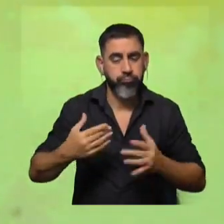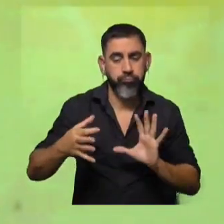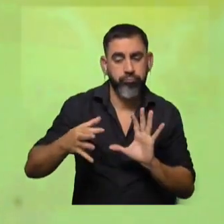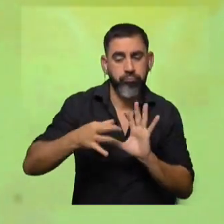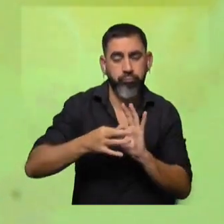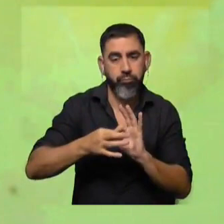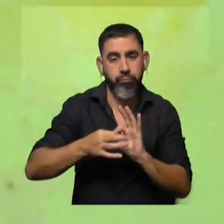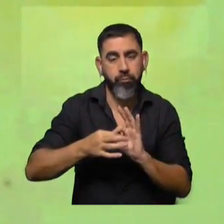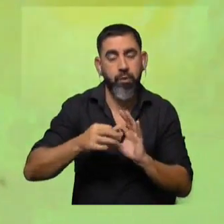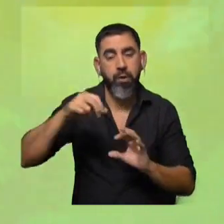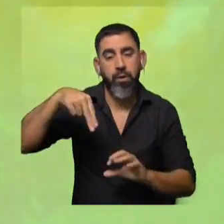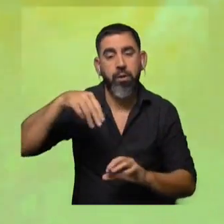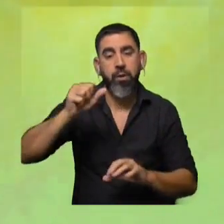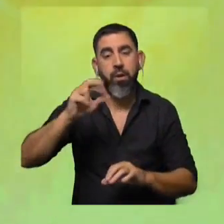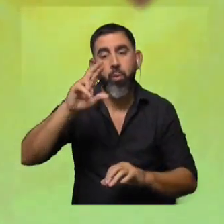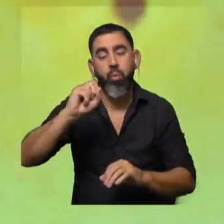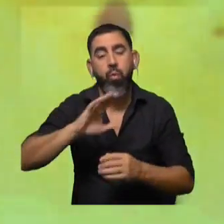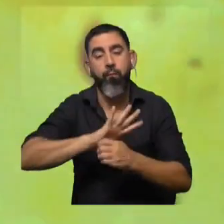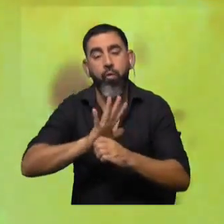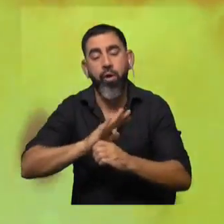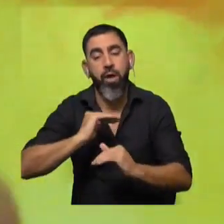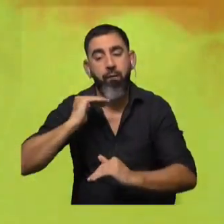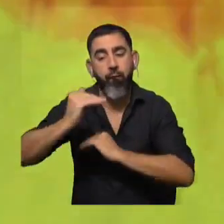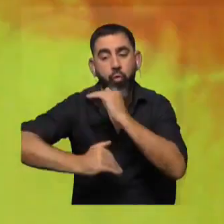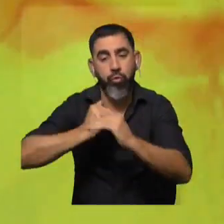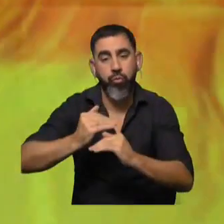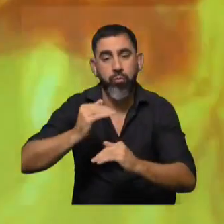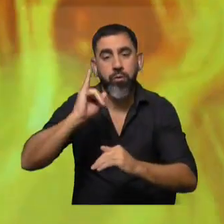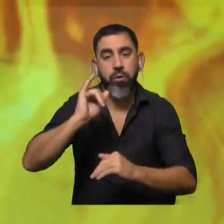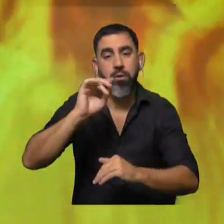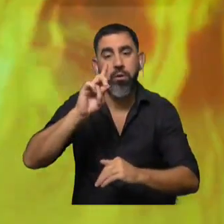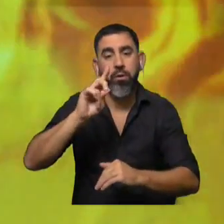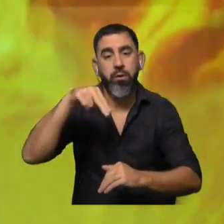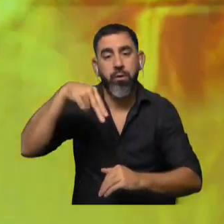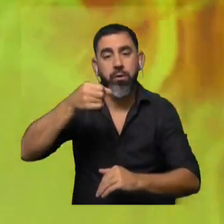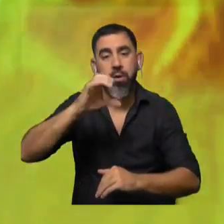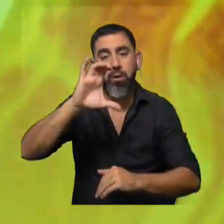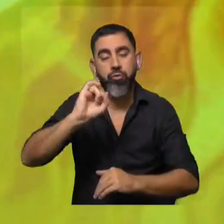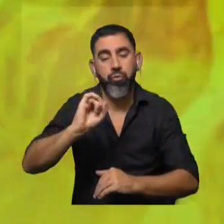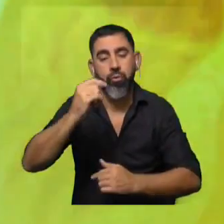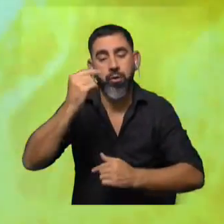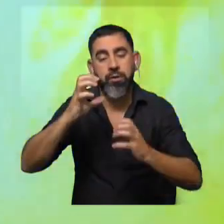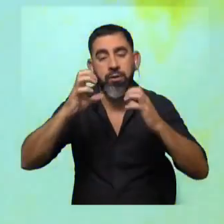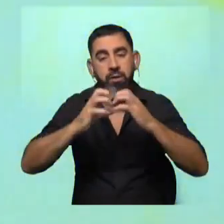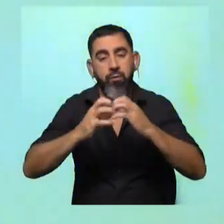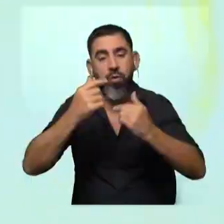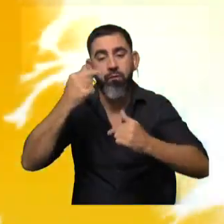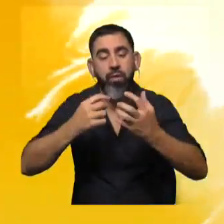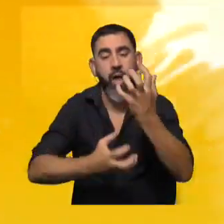entre neurobiología y también la evolución. Ignacio bucea en el cerebro de diferentes animales.